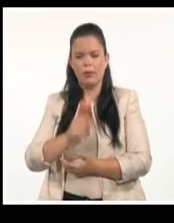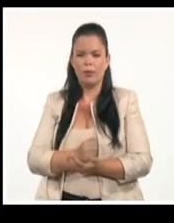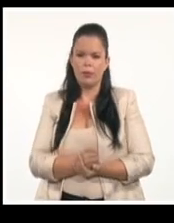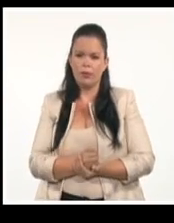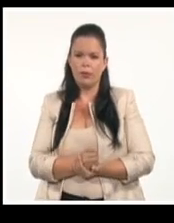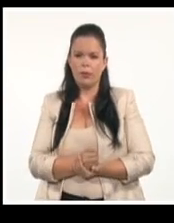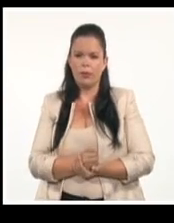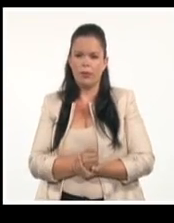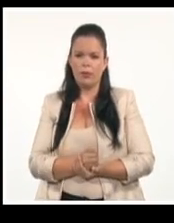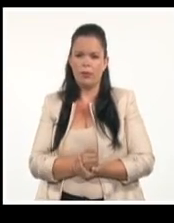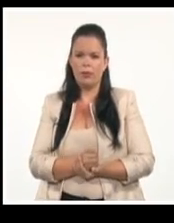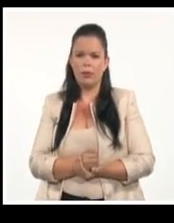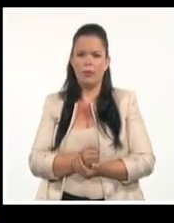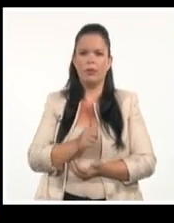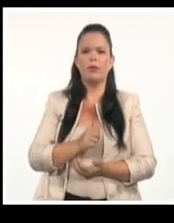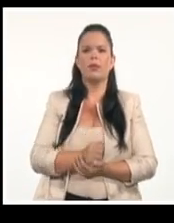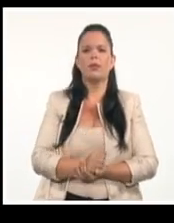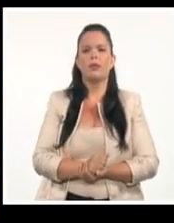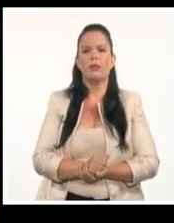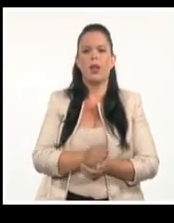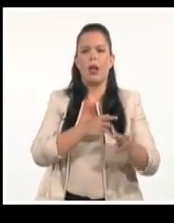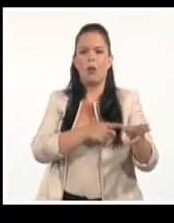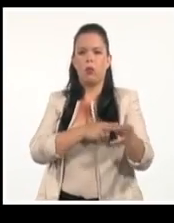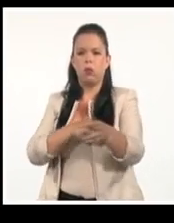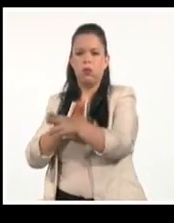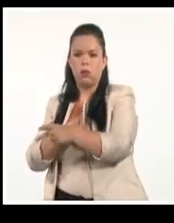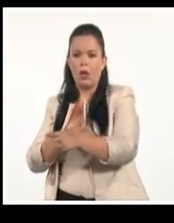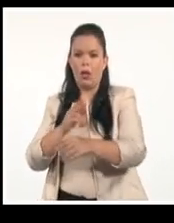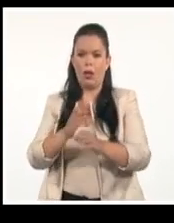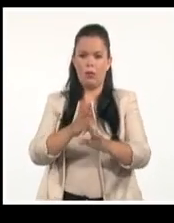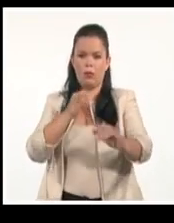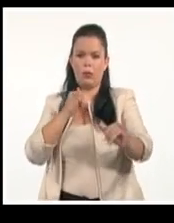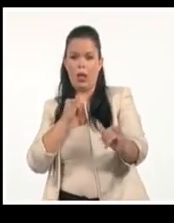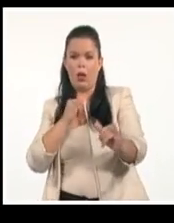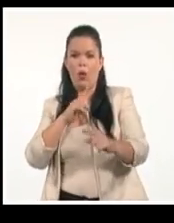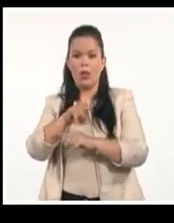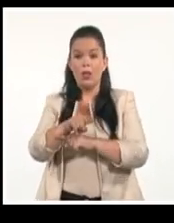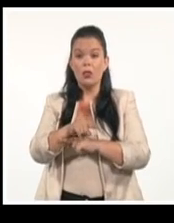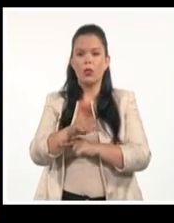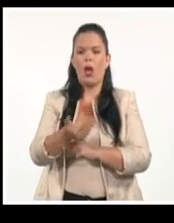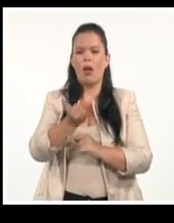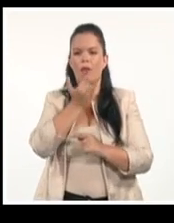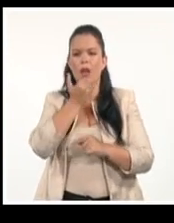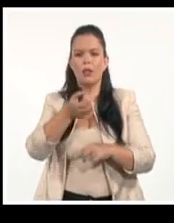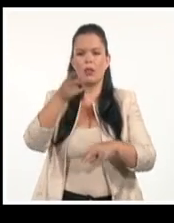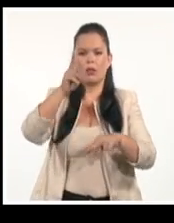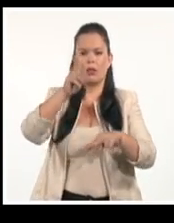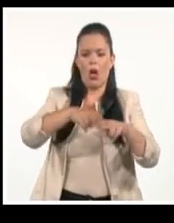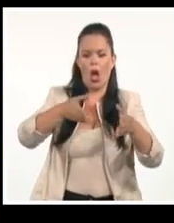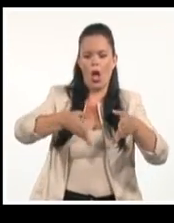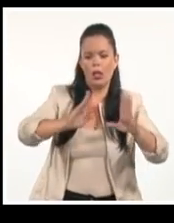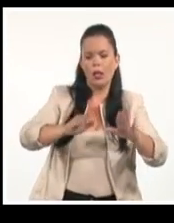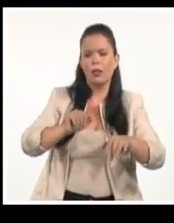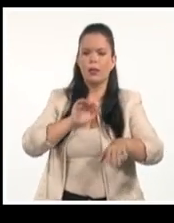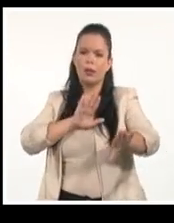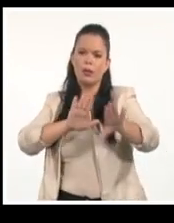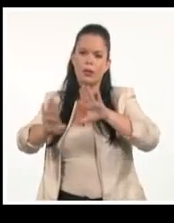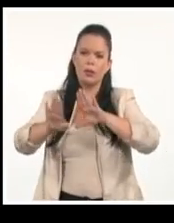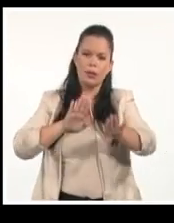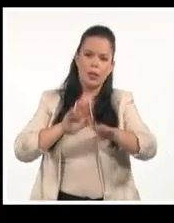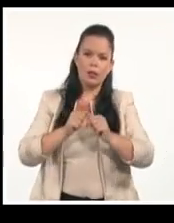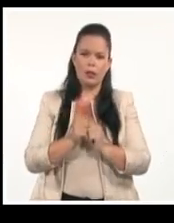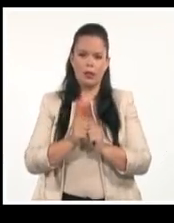armamento silencioso a larga distancia y muy útil para vidrieras de hoteles, tiendas y cabezas de militares en Cuba, que también,